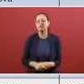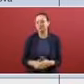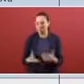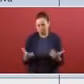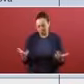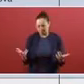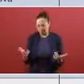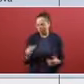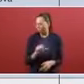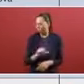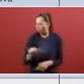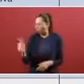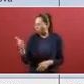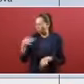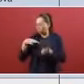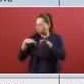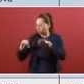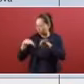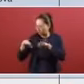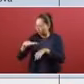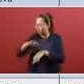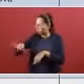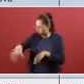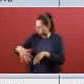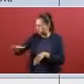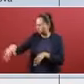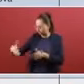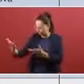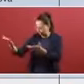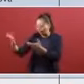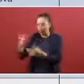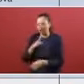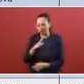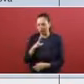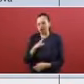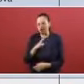seguir trabajando y